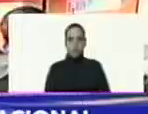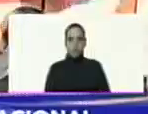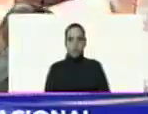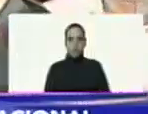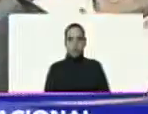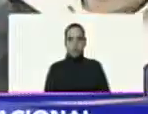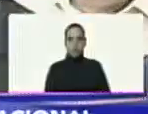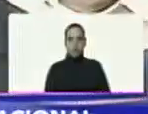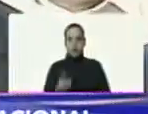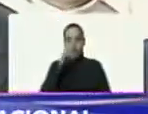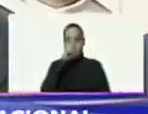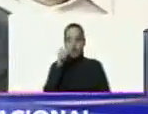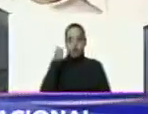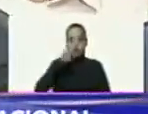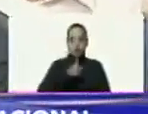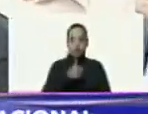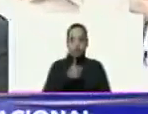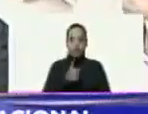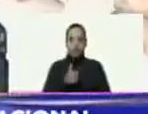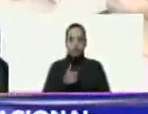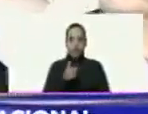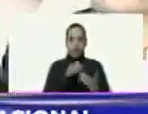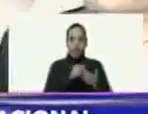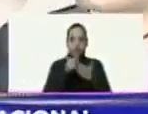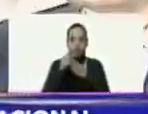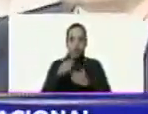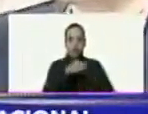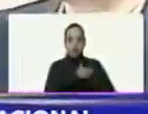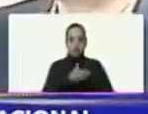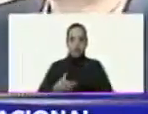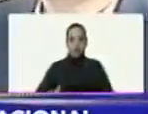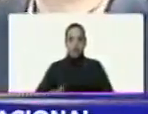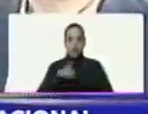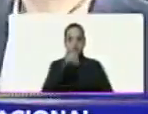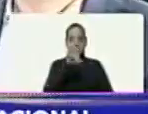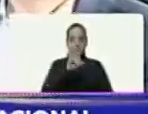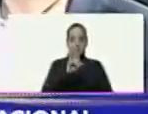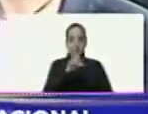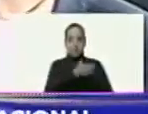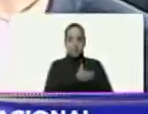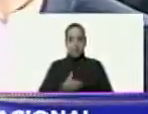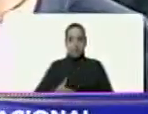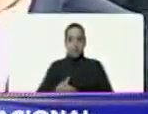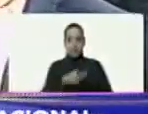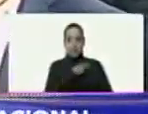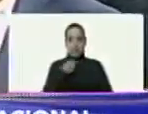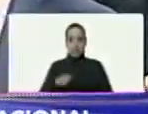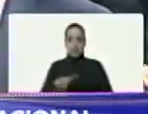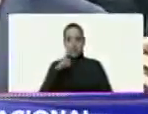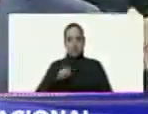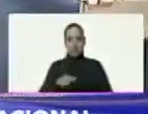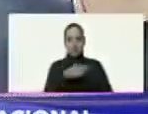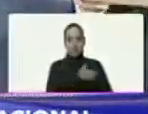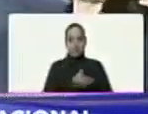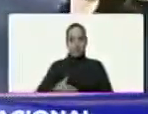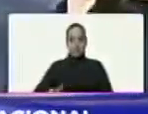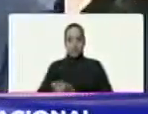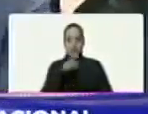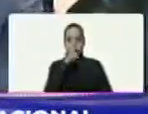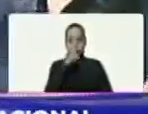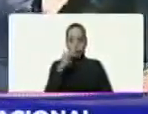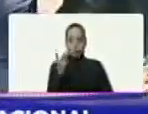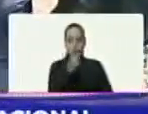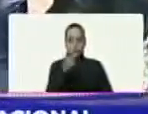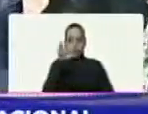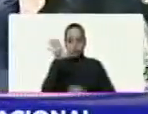En los años recientes, bajo el liderazgo del presidente Xi Jinping y del presidente Maduro, ambos países han